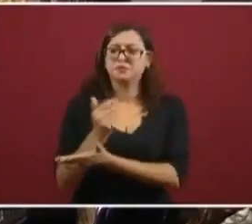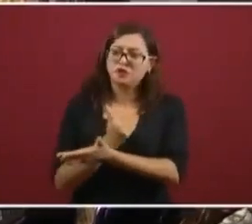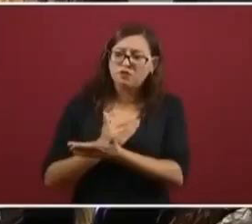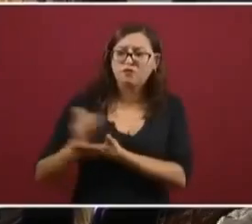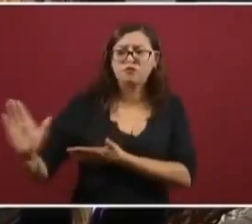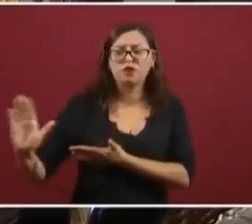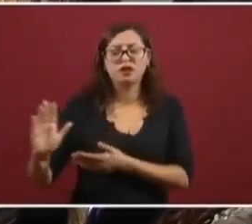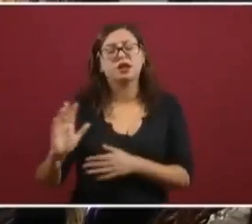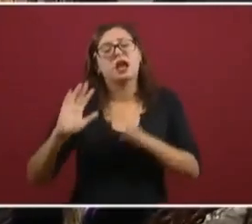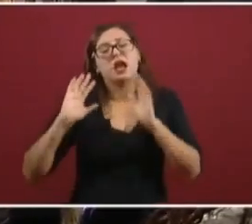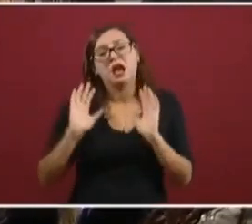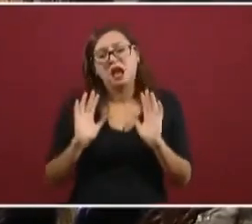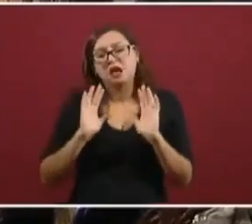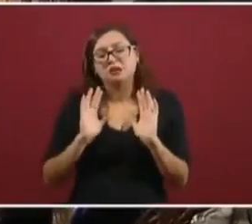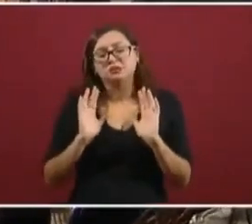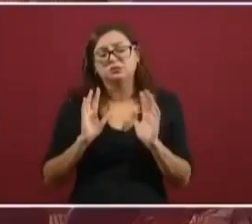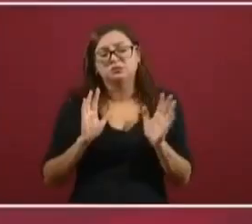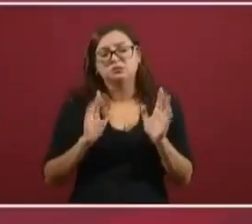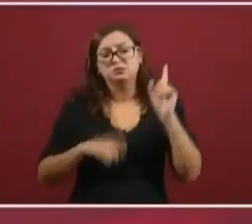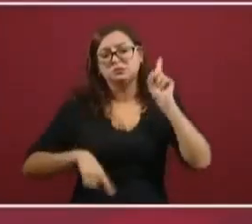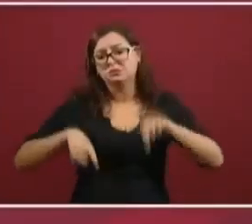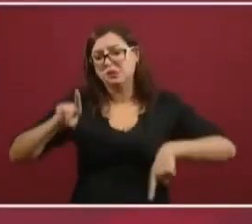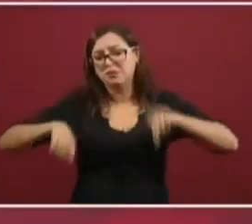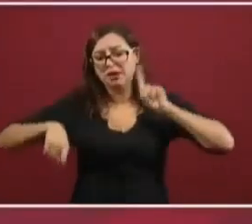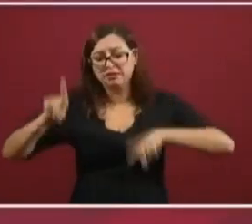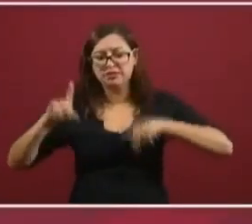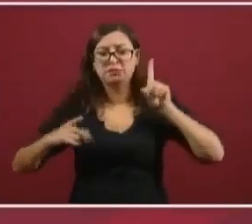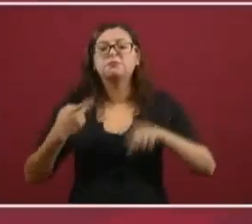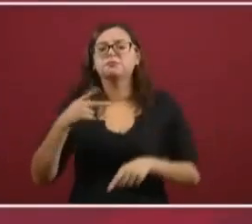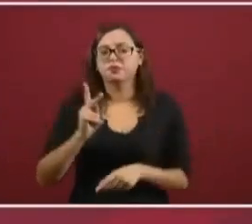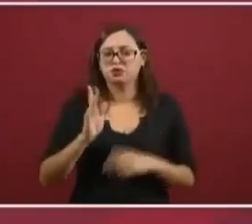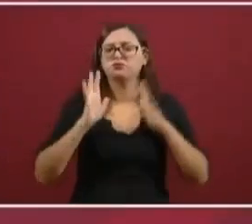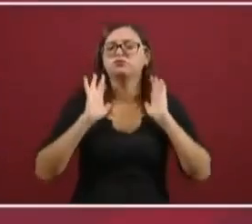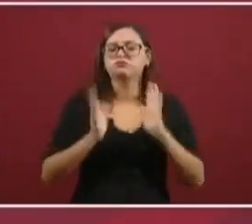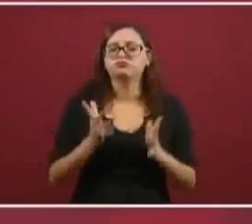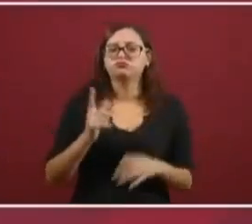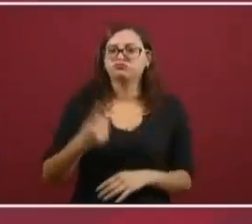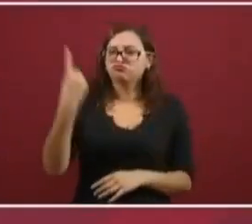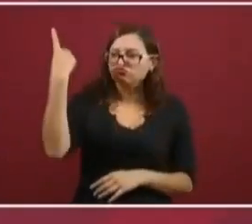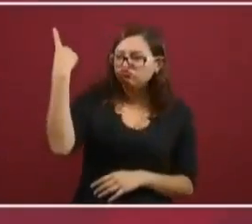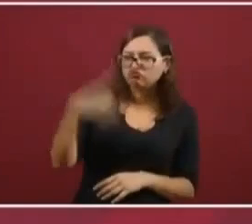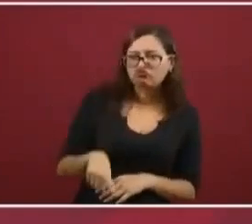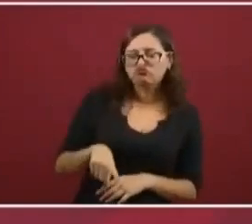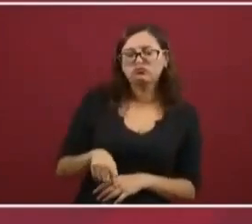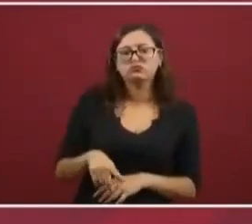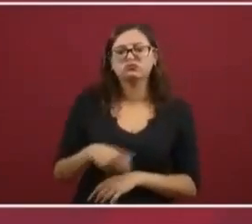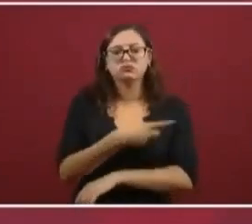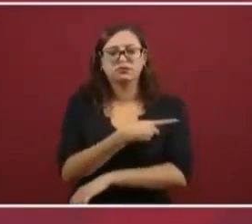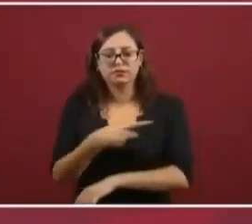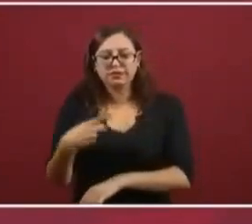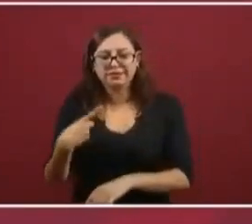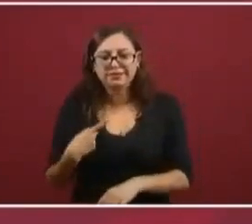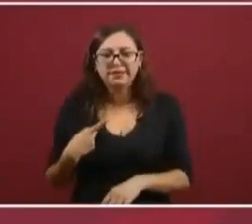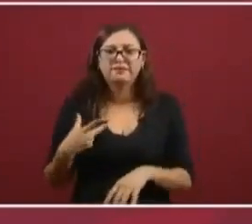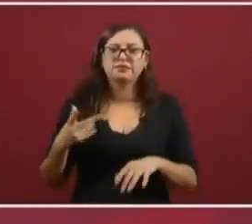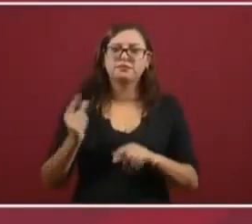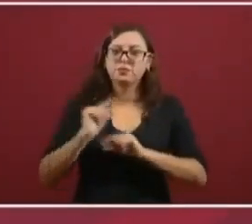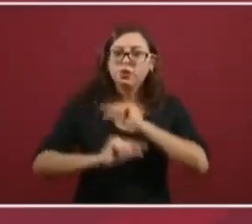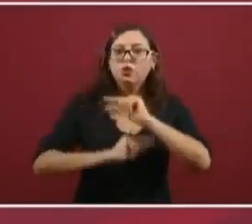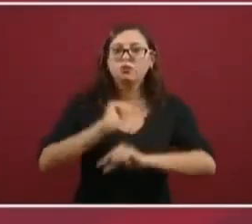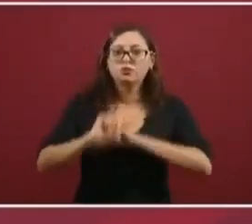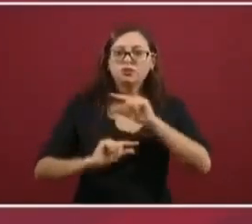estos reacomodos pero ya hay la instrucción de que se se vaya supliendo y que